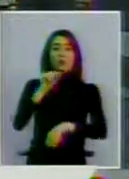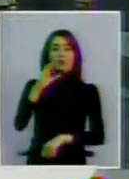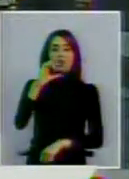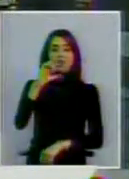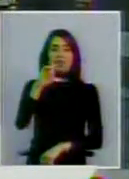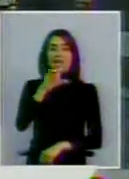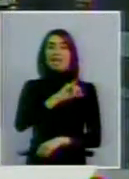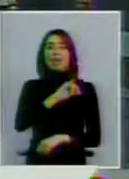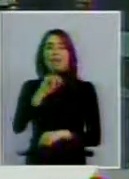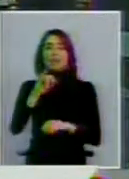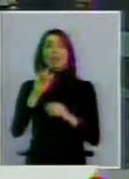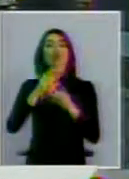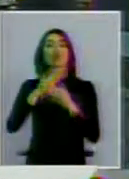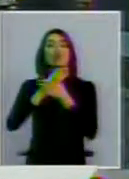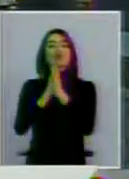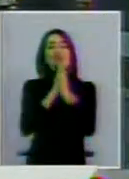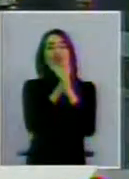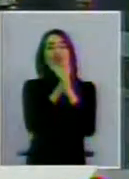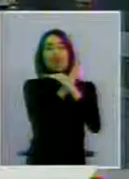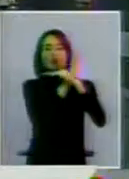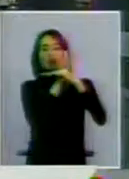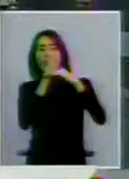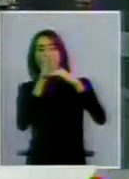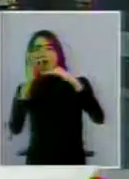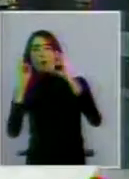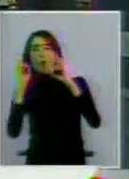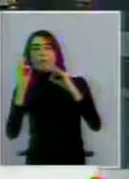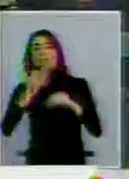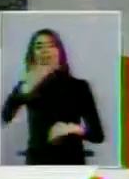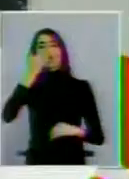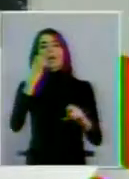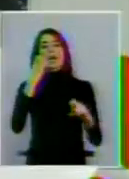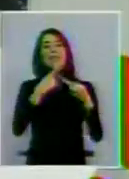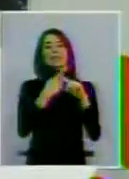declaraciones completas del expresidente de la ANFP. Perfecto, muchísimas